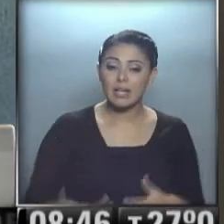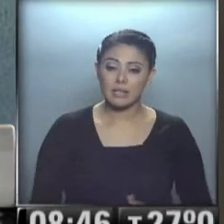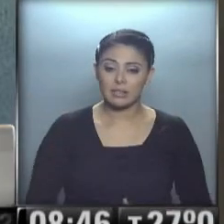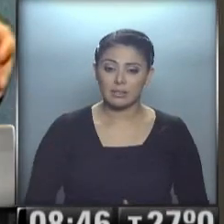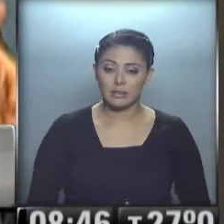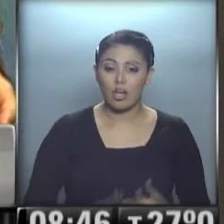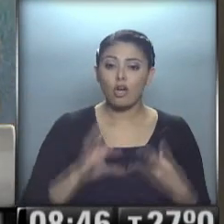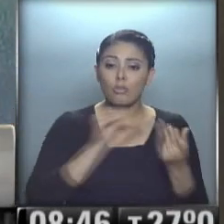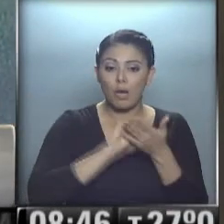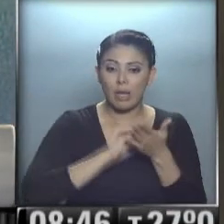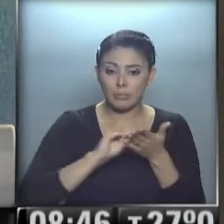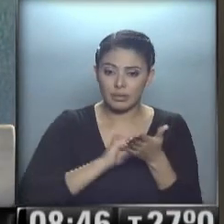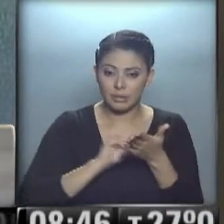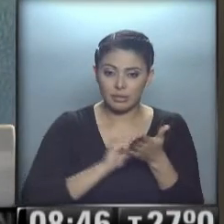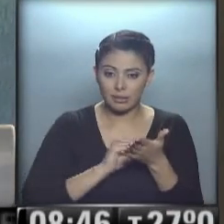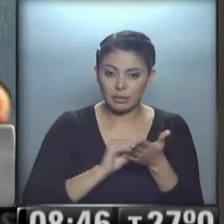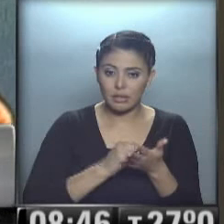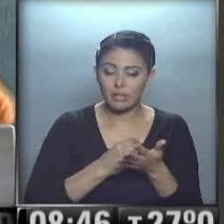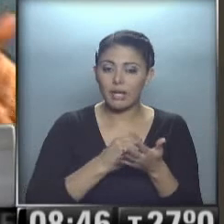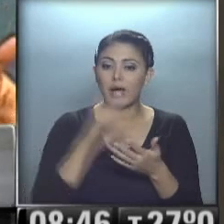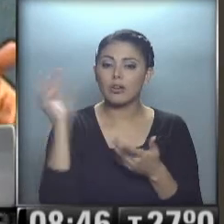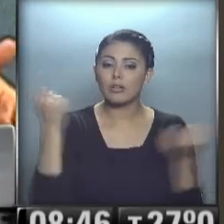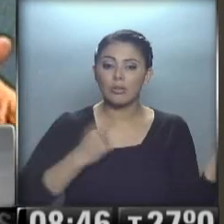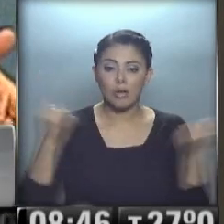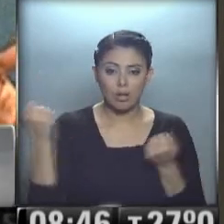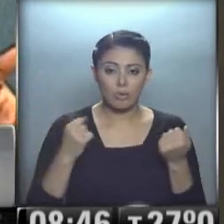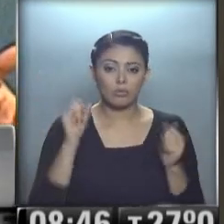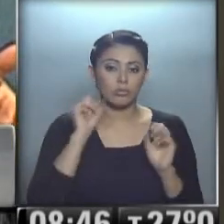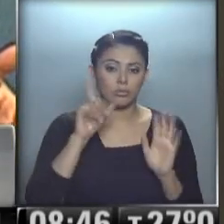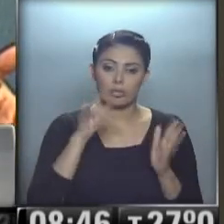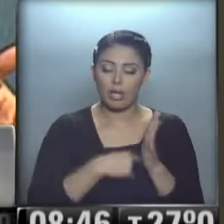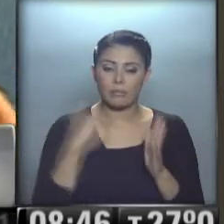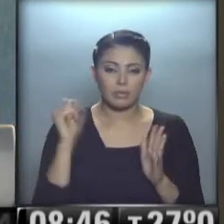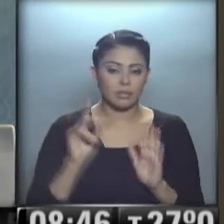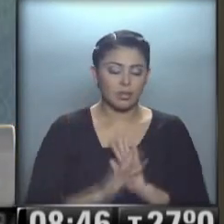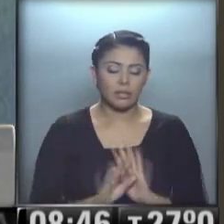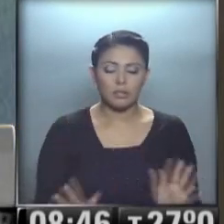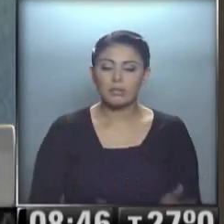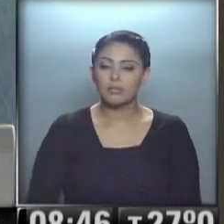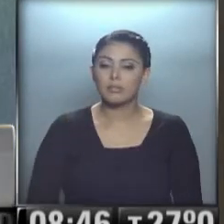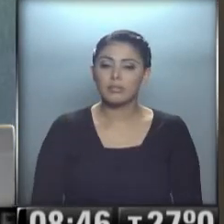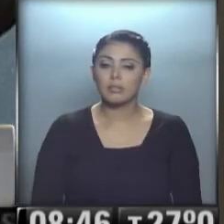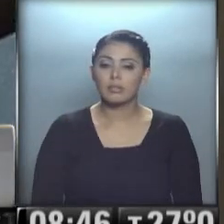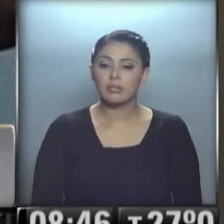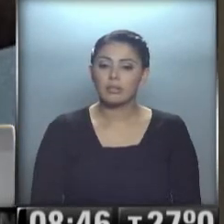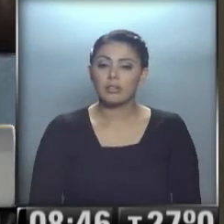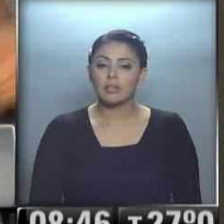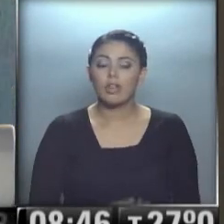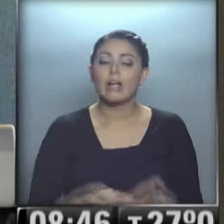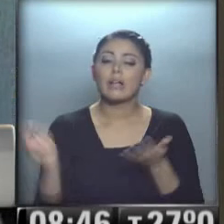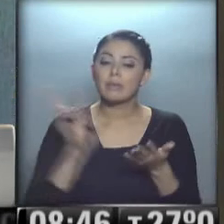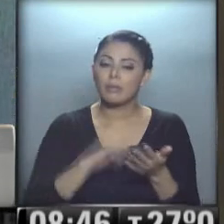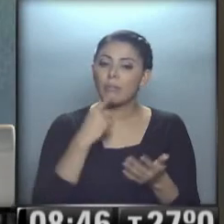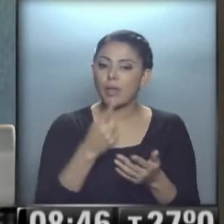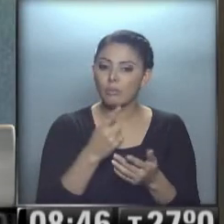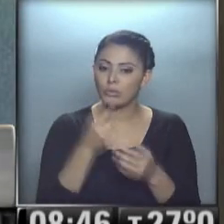de la administración de la circulación de vehículos corresponde a la Ciudad Autónoma de Buenos Aires. Pero en definitiva, vuelvo a insistir porque la